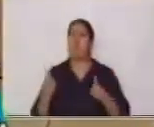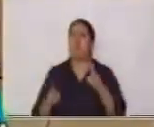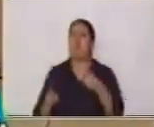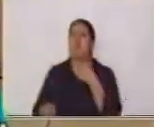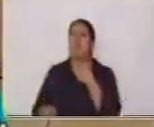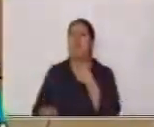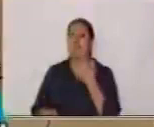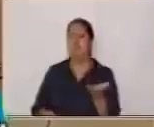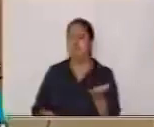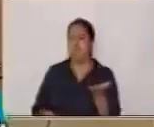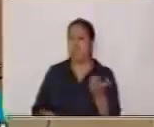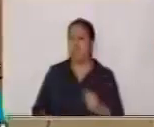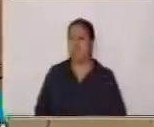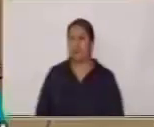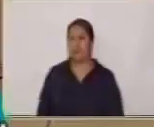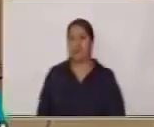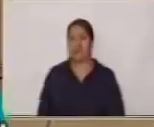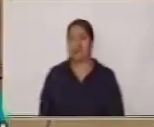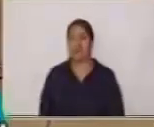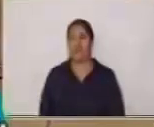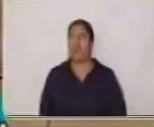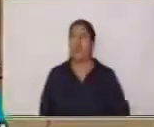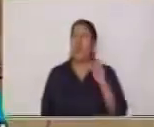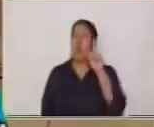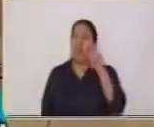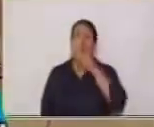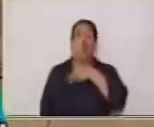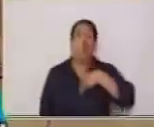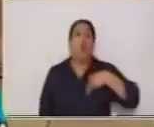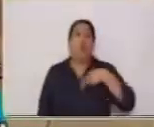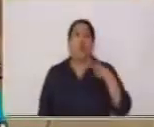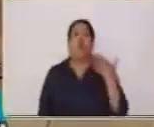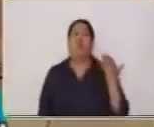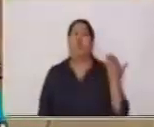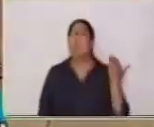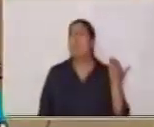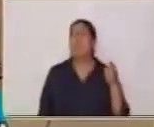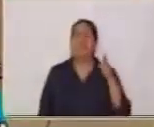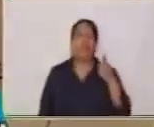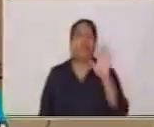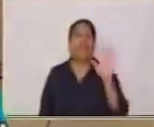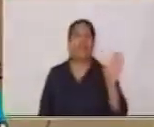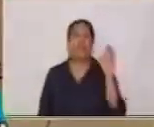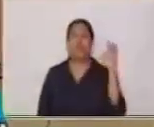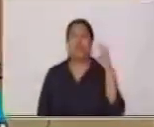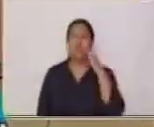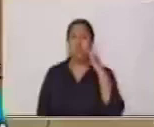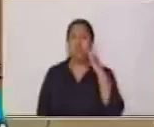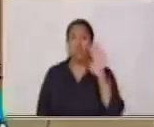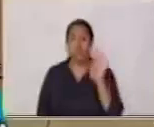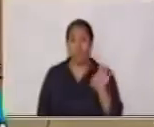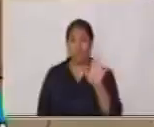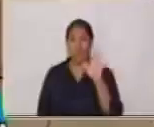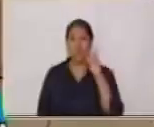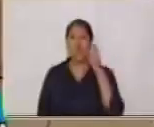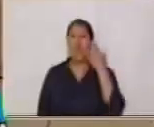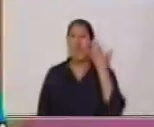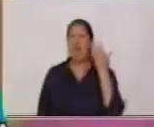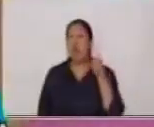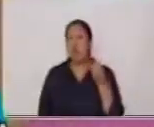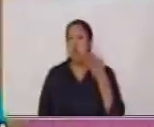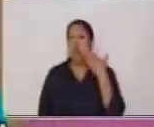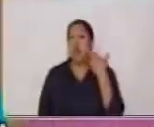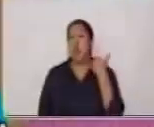Pensemos en un nombre que sea de tu papá. Piensa en el nombre de tu papá, de tu abuelito,